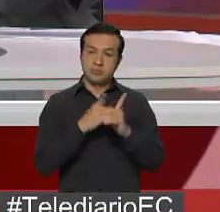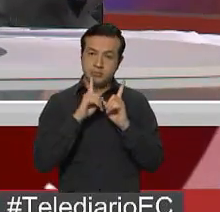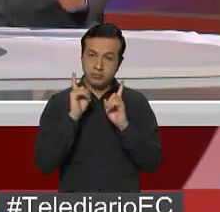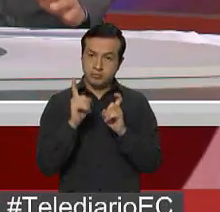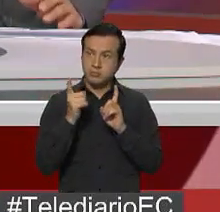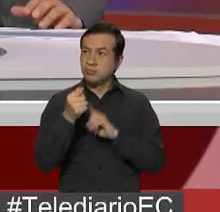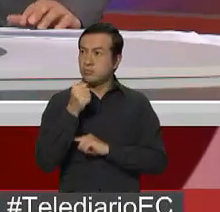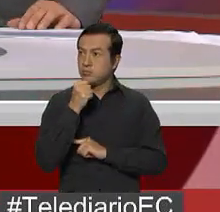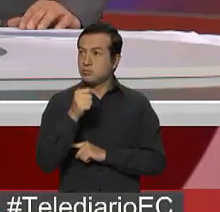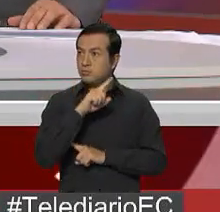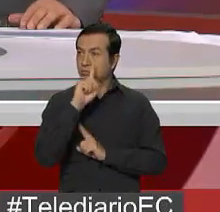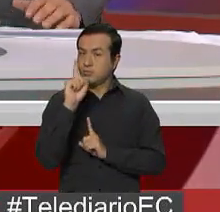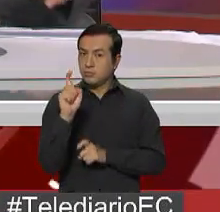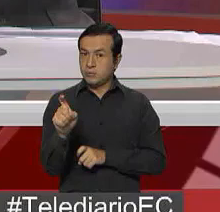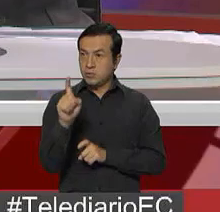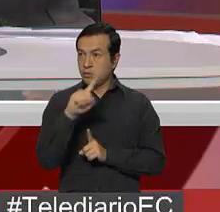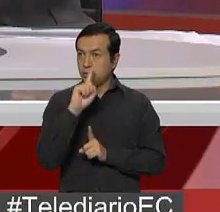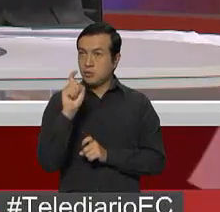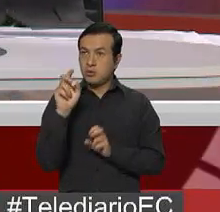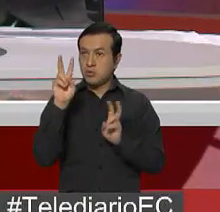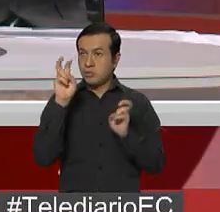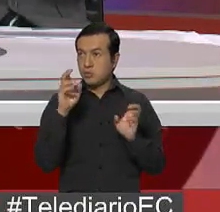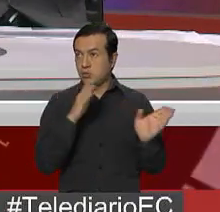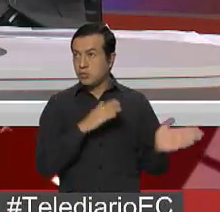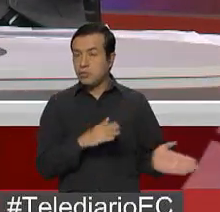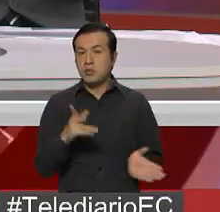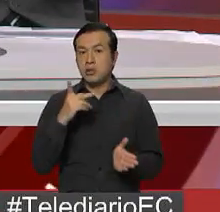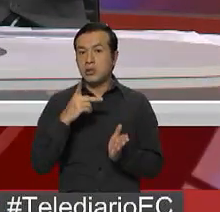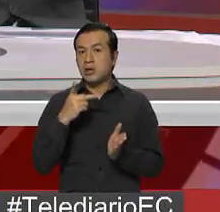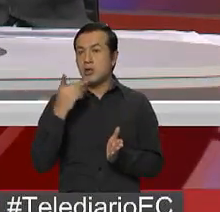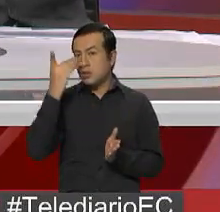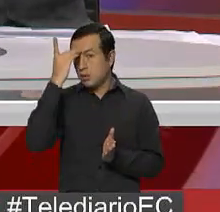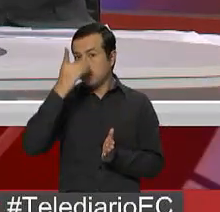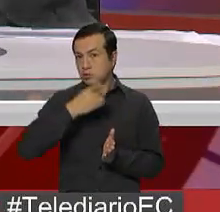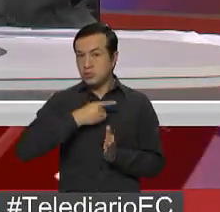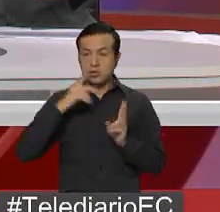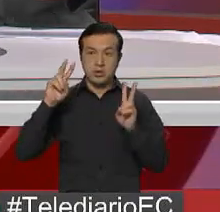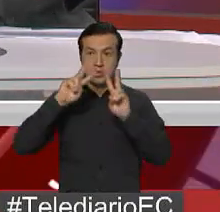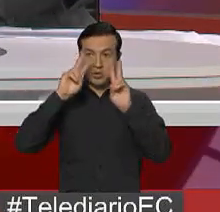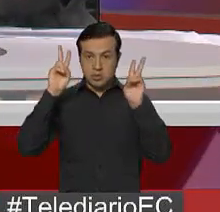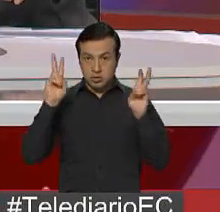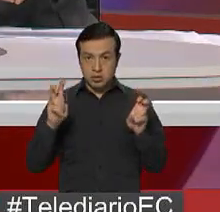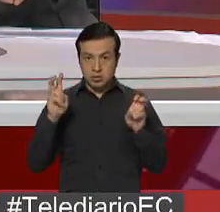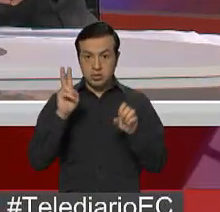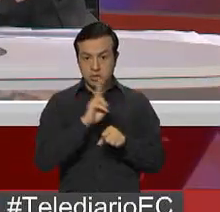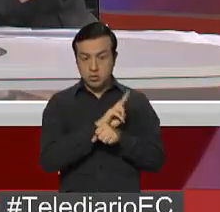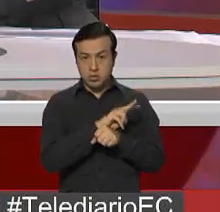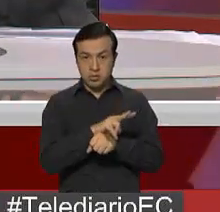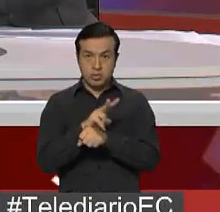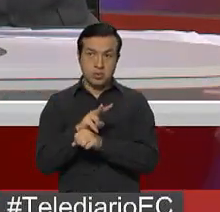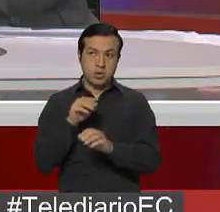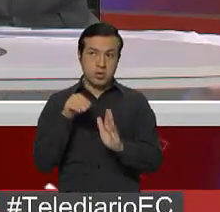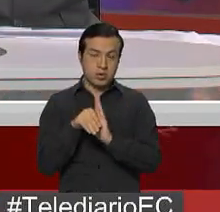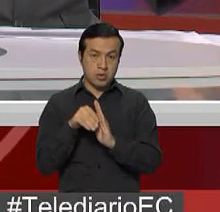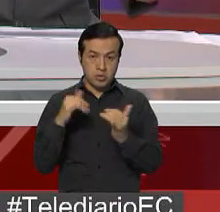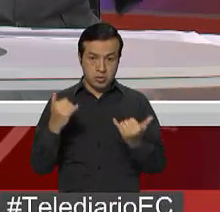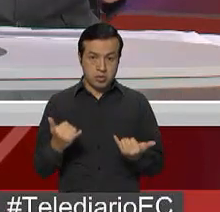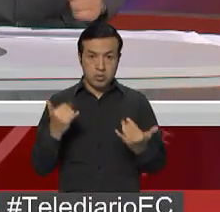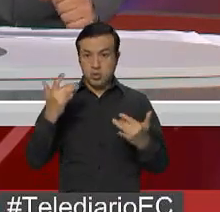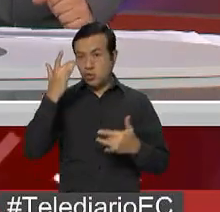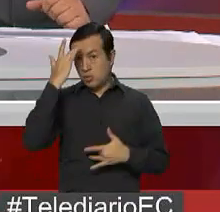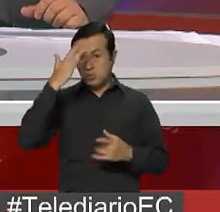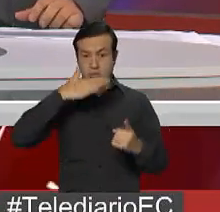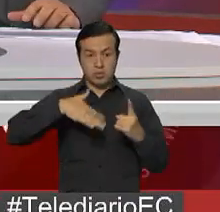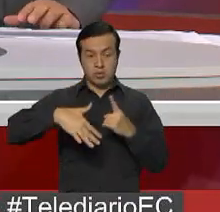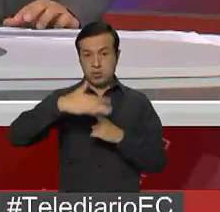esta entrevista sin antes también consultarle qué decisiones se han tomado desde la superintendencia de bancos ahora en el contexto